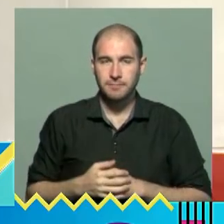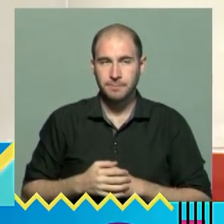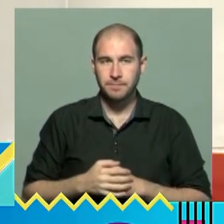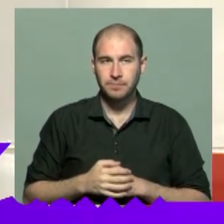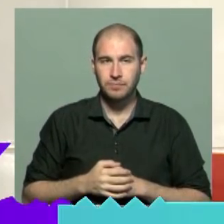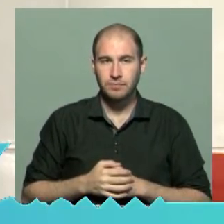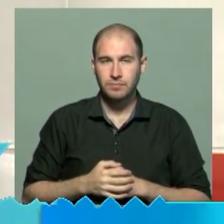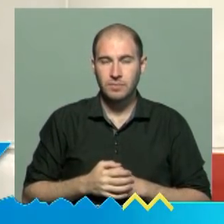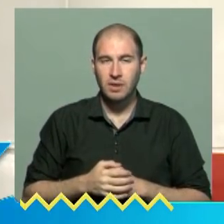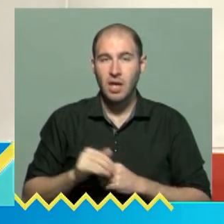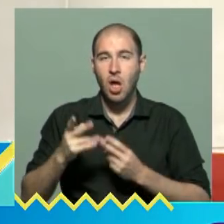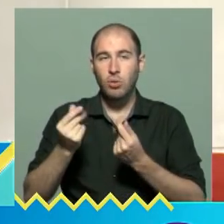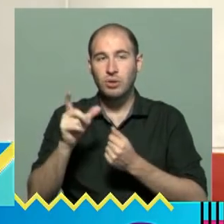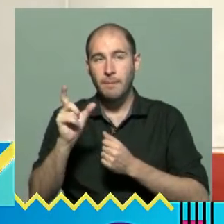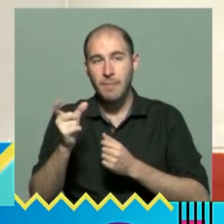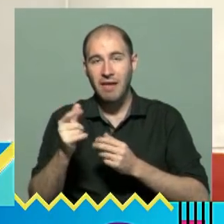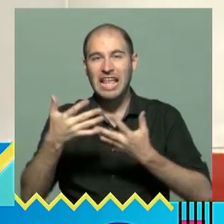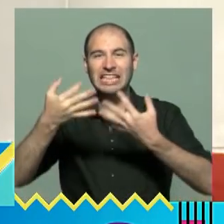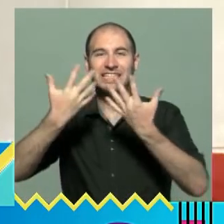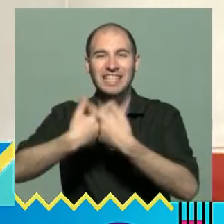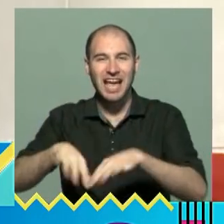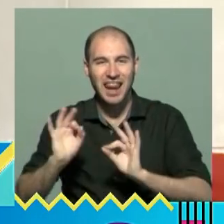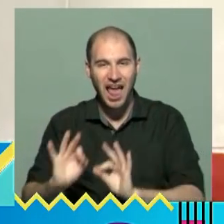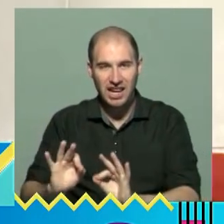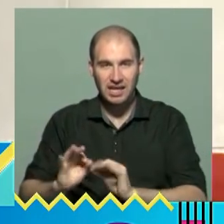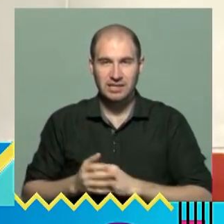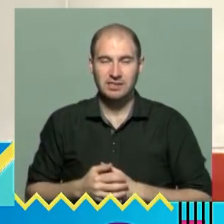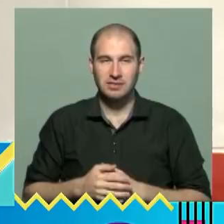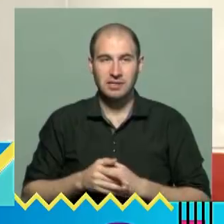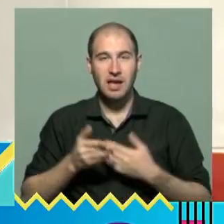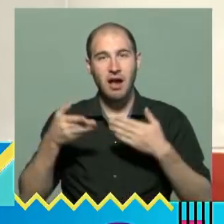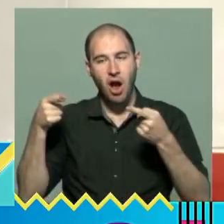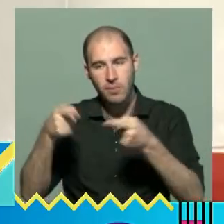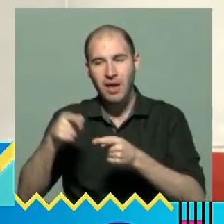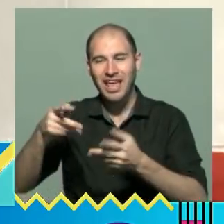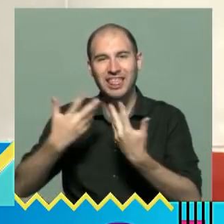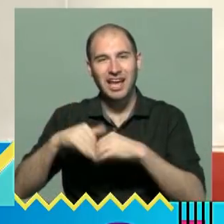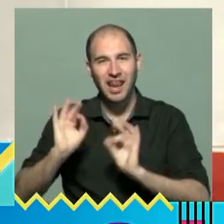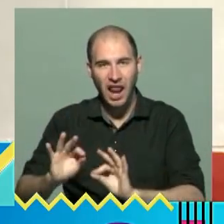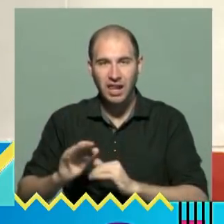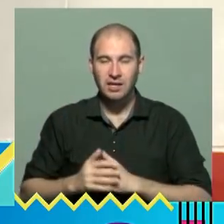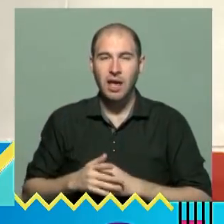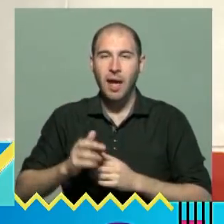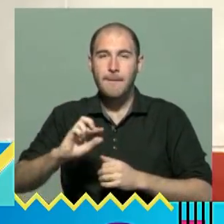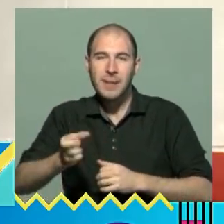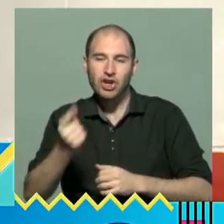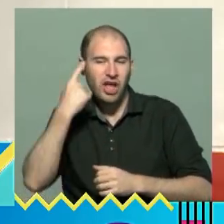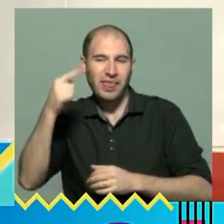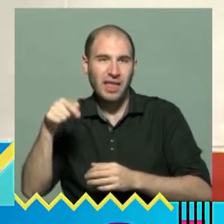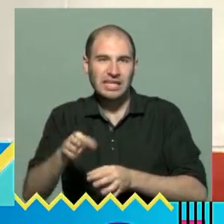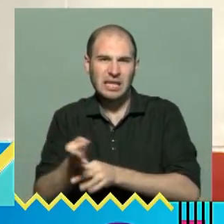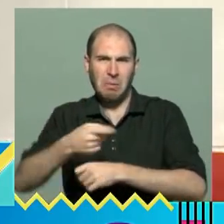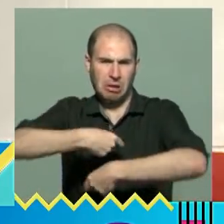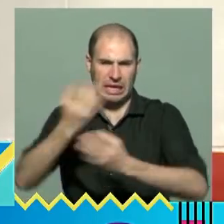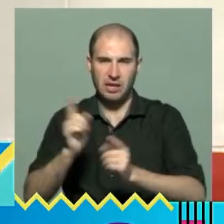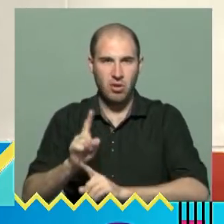es el uso del término la integralidad. O sea, yo creo que para eso, digamos, la integralidad. De que los padres no crean que le están enseñando cualquier